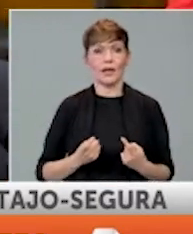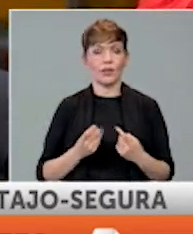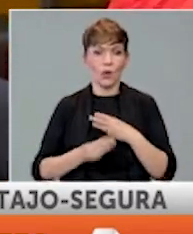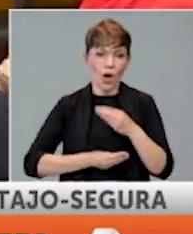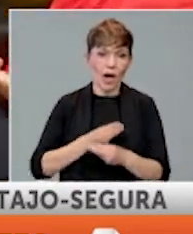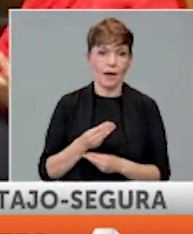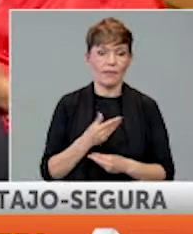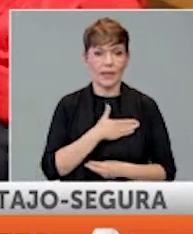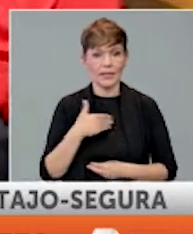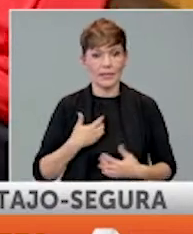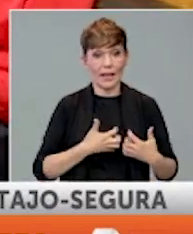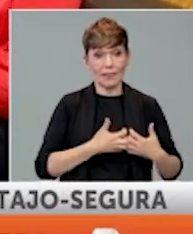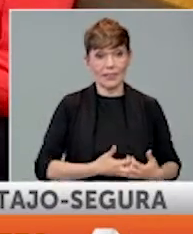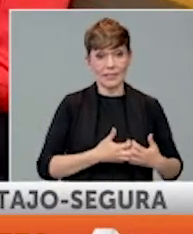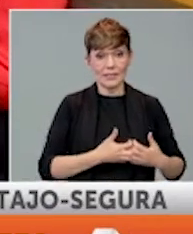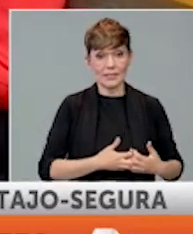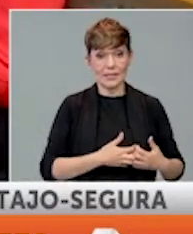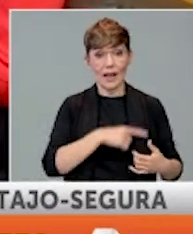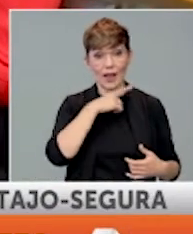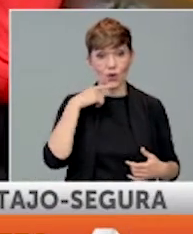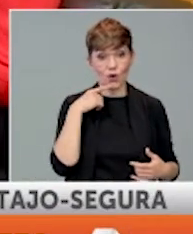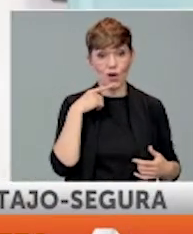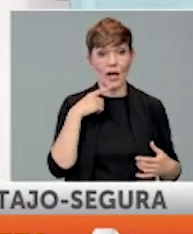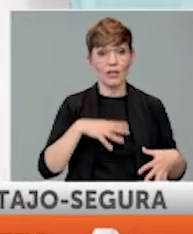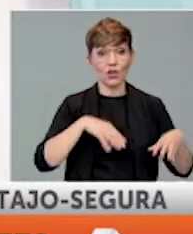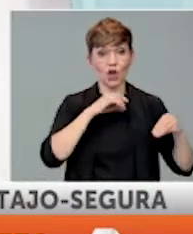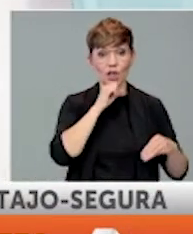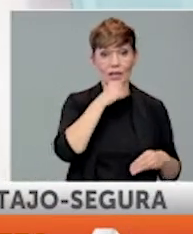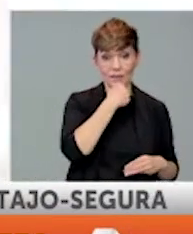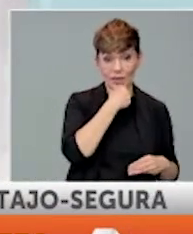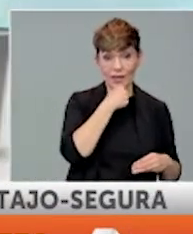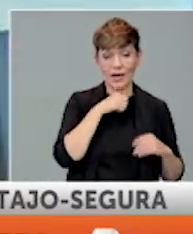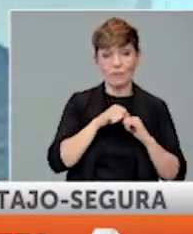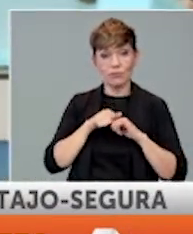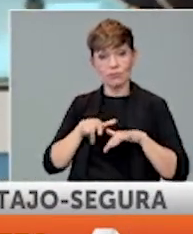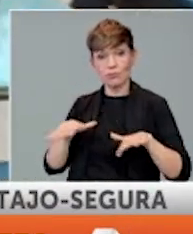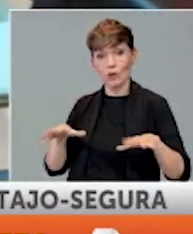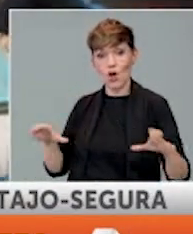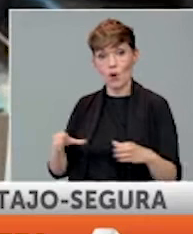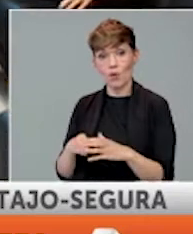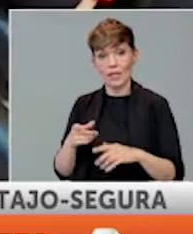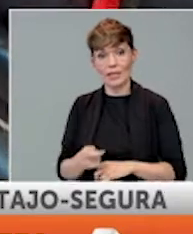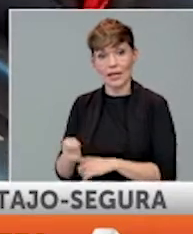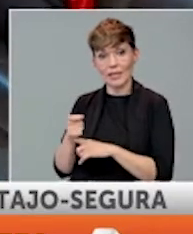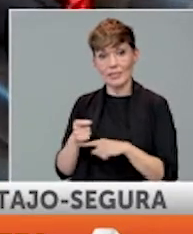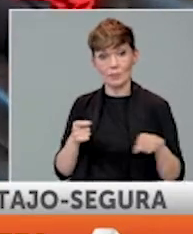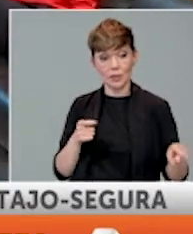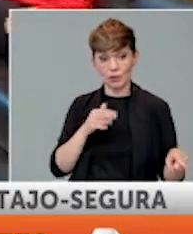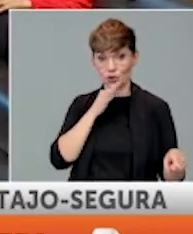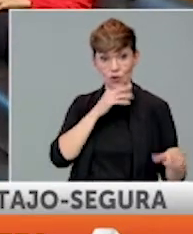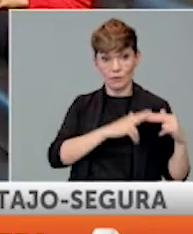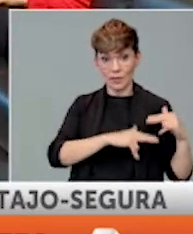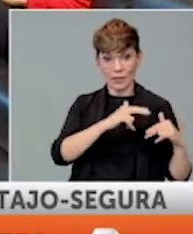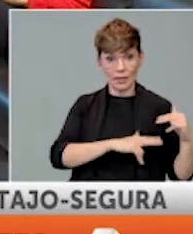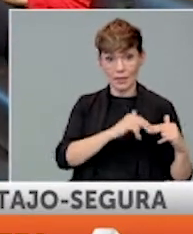conectar la desaladora de Torrevieja con las redes de distribución de las comunidades drenantes. Pero esa obra no está hecha. Si no viene agua